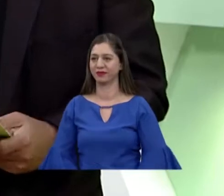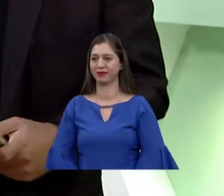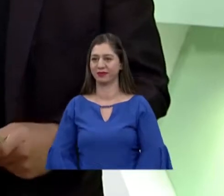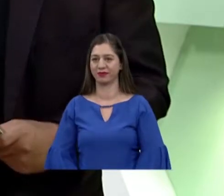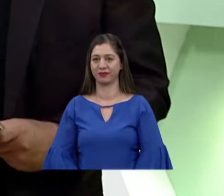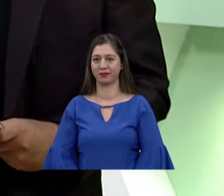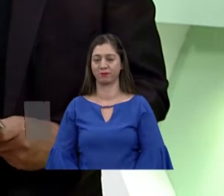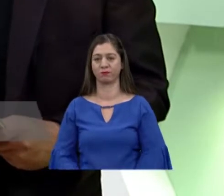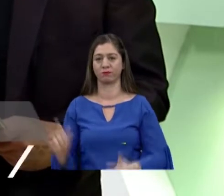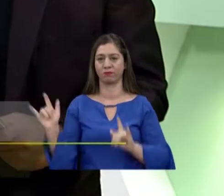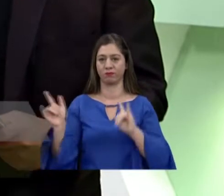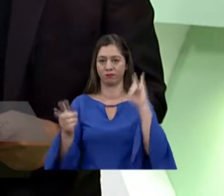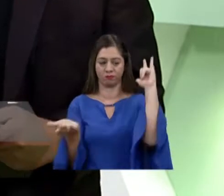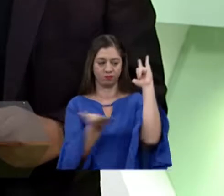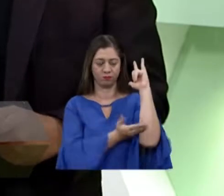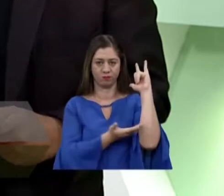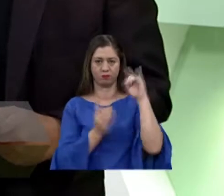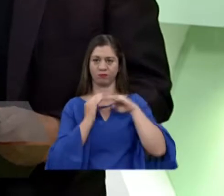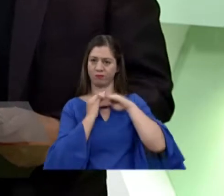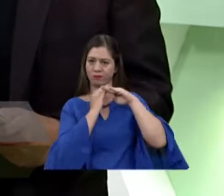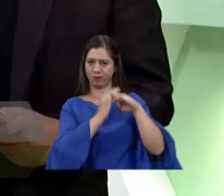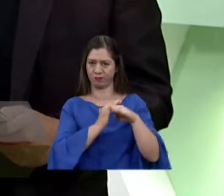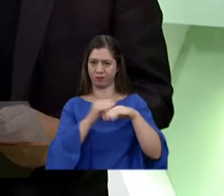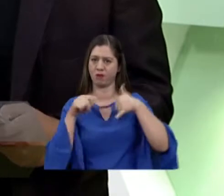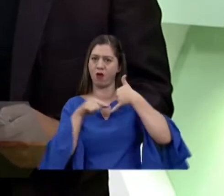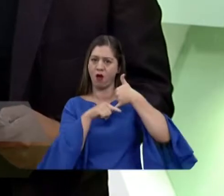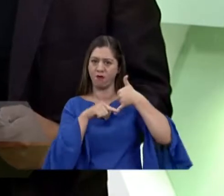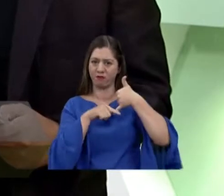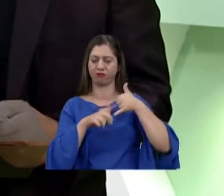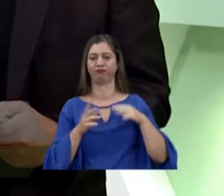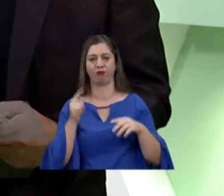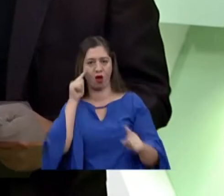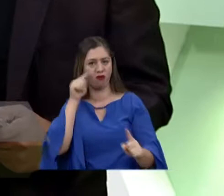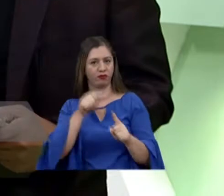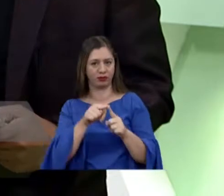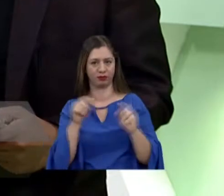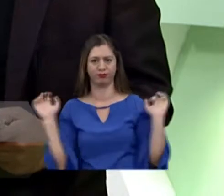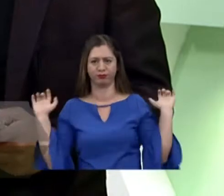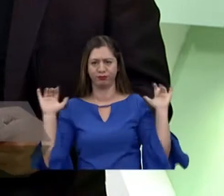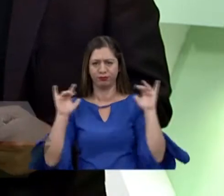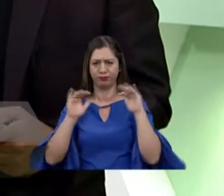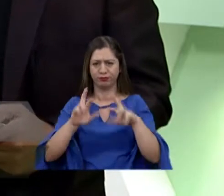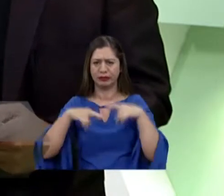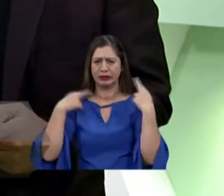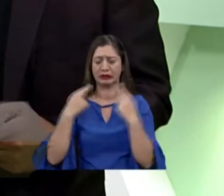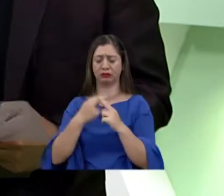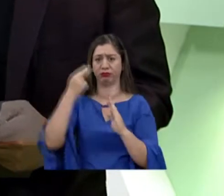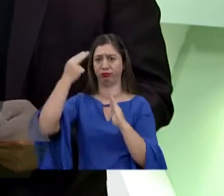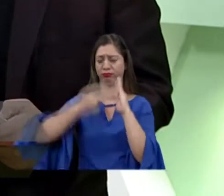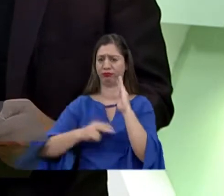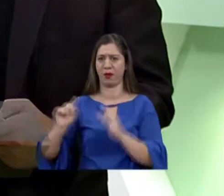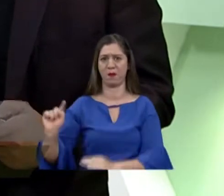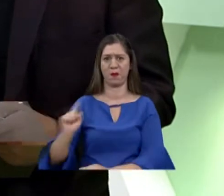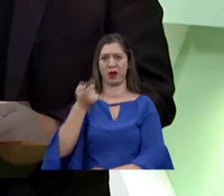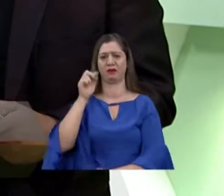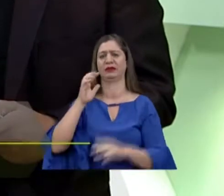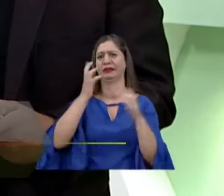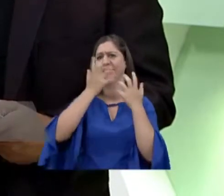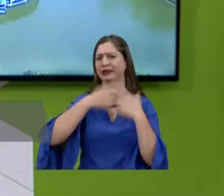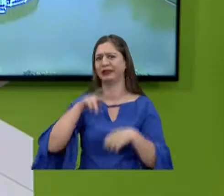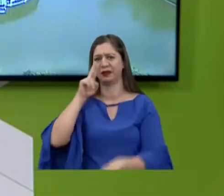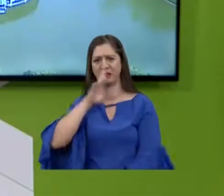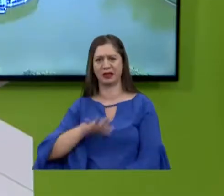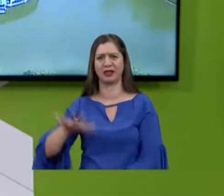Evitar la deforestación de la Amazonía es el objetivo que reunió a las autoridades ambientales colombianas en un hecho histórico para el Sistema Nacional